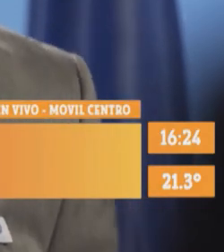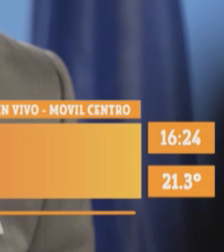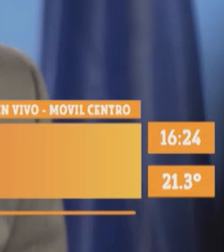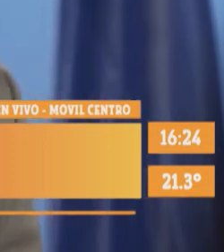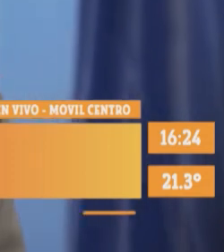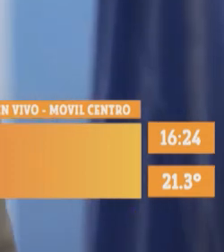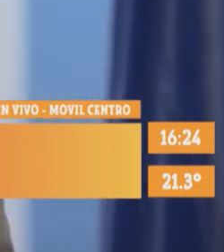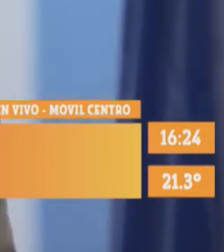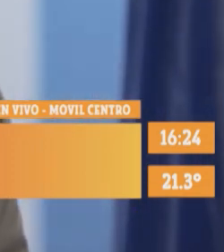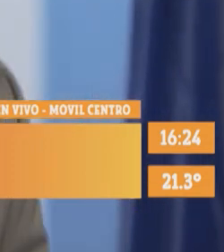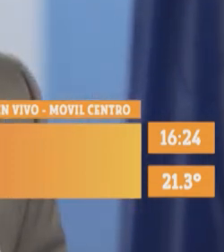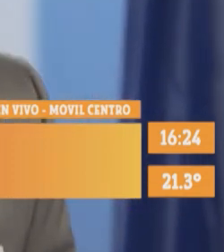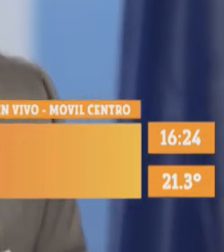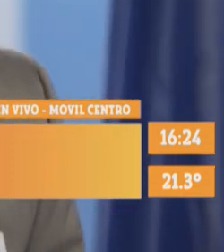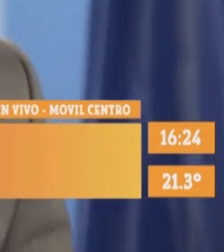Prioridades,